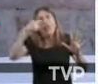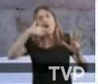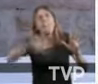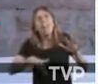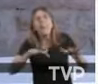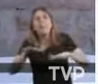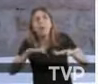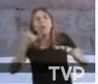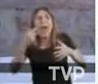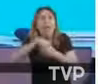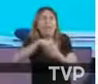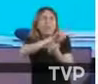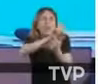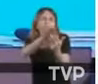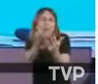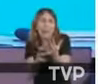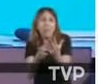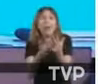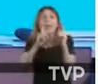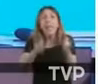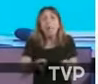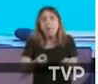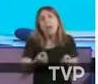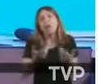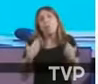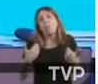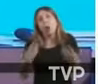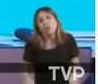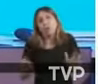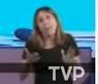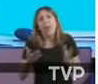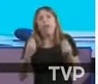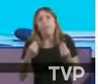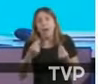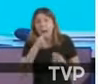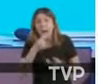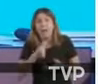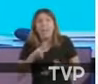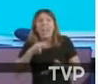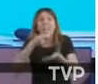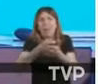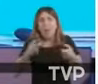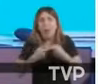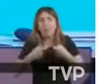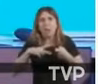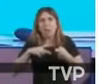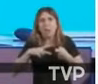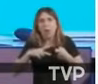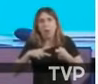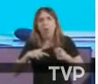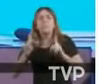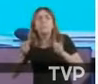tiene múltiples dimensiones y que busca también que haya mayores posibilidades de financiamiento de la inversión privada, no solamente que el sector